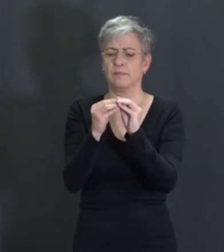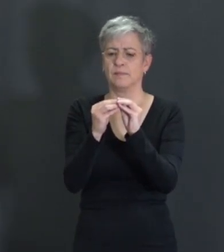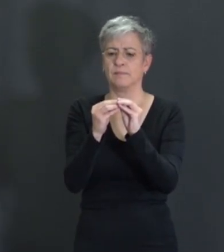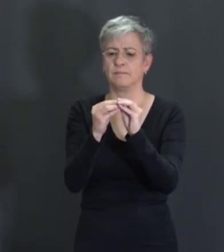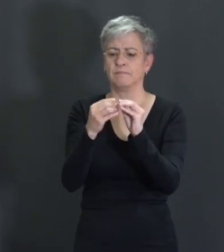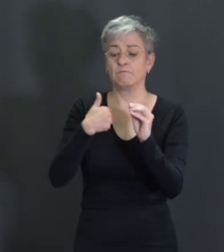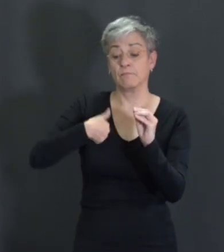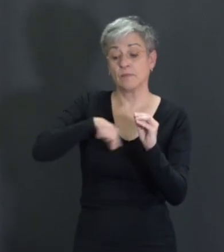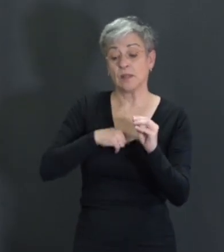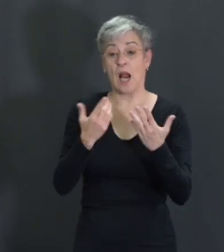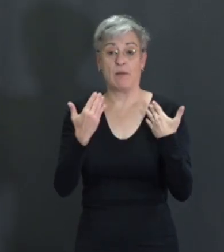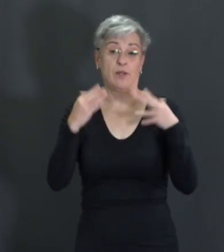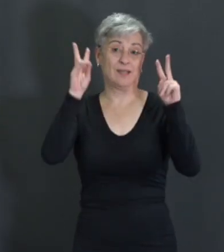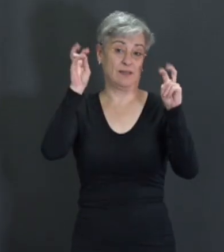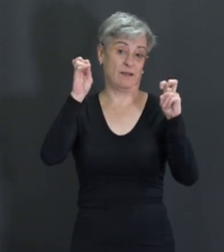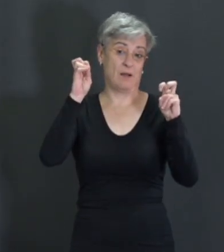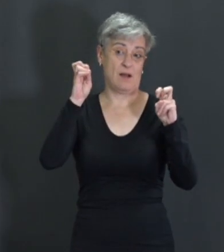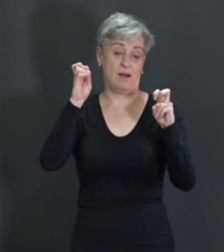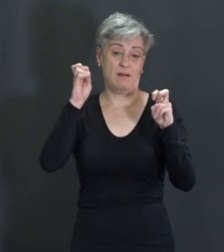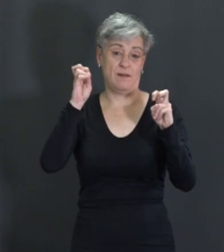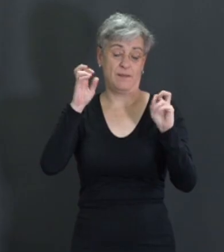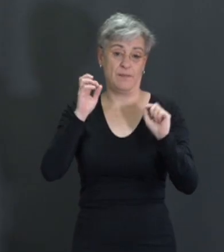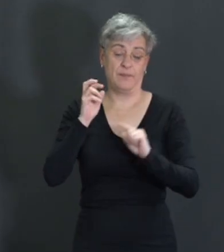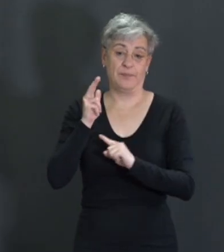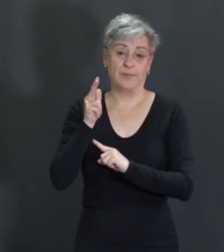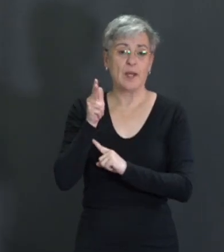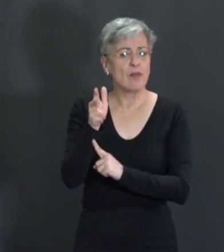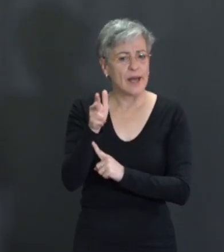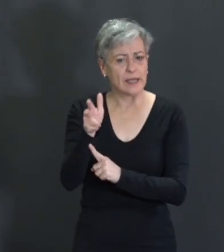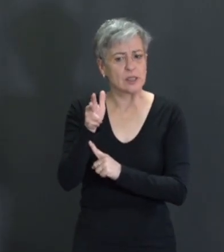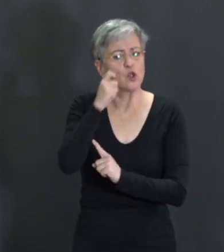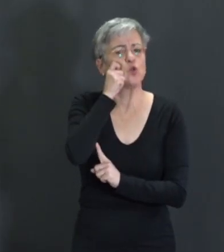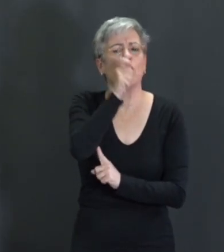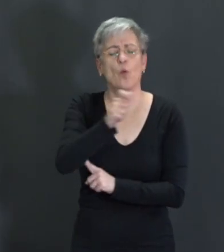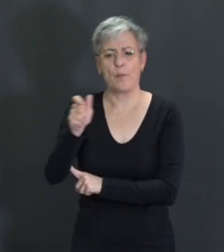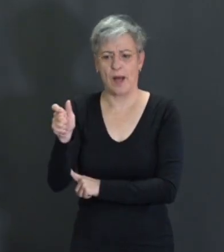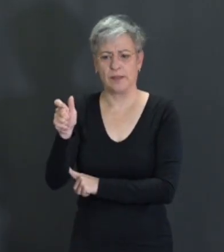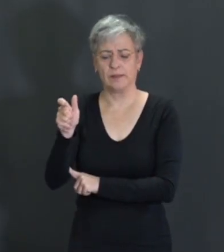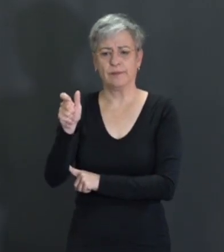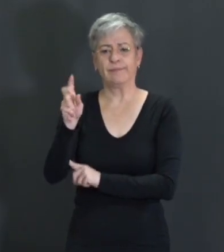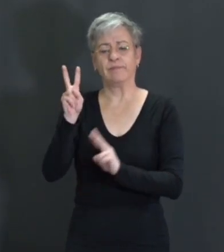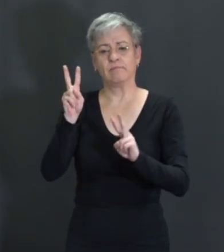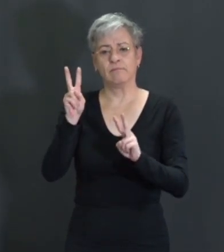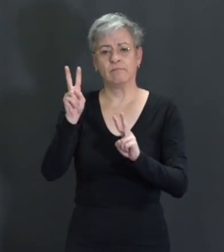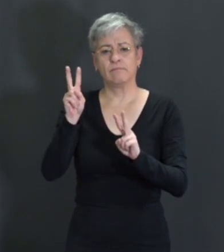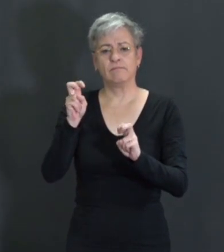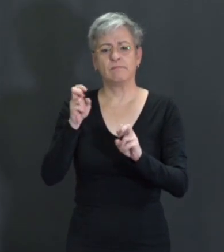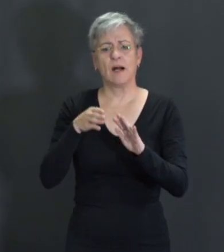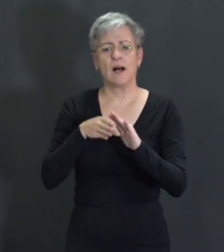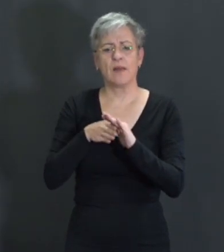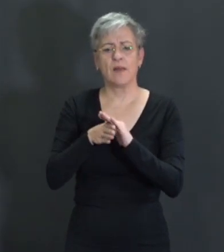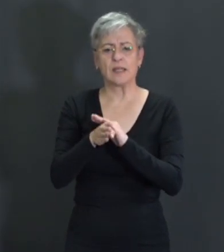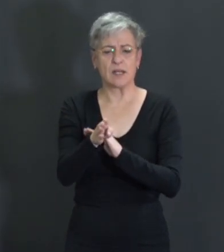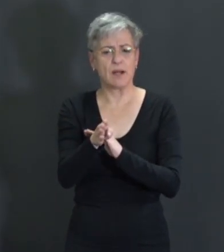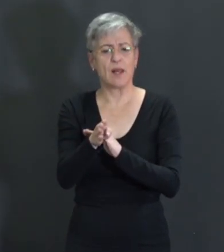estamos hablando de derechos. Yo creo que el enfoque derechos humanos respecto a la accesibilidad como